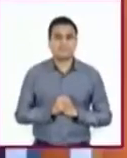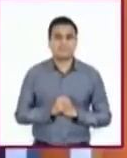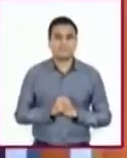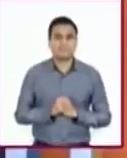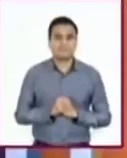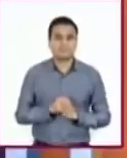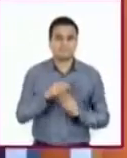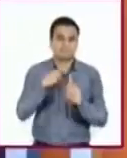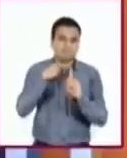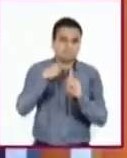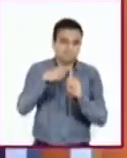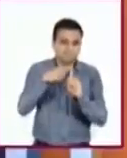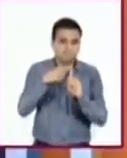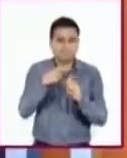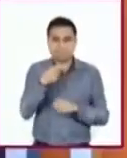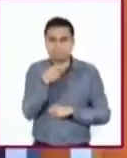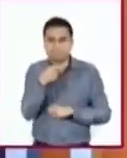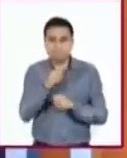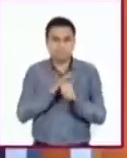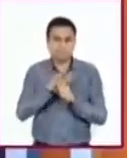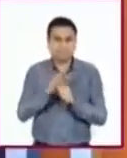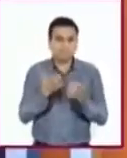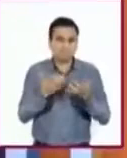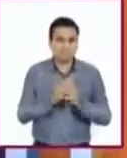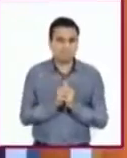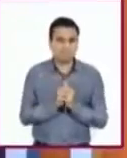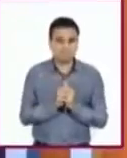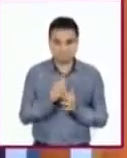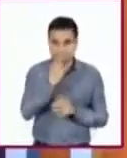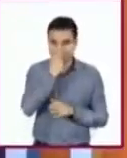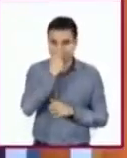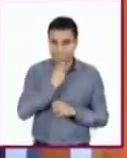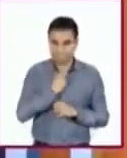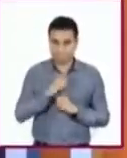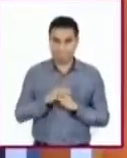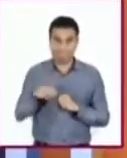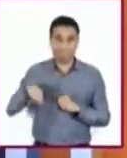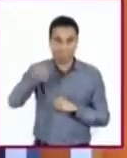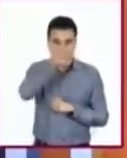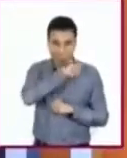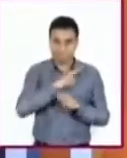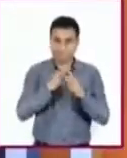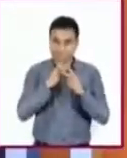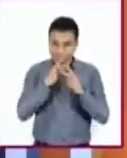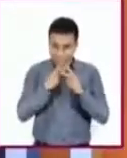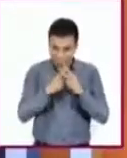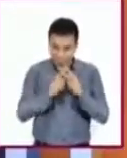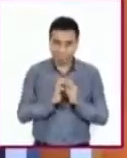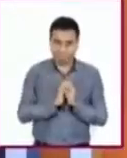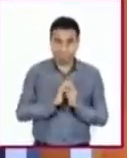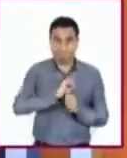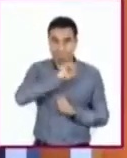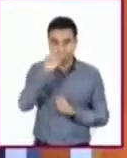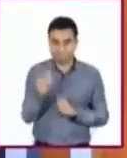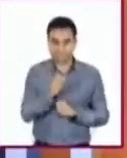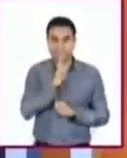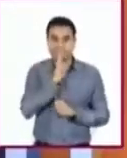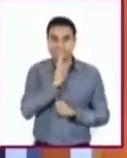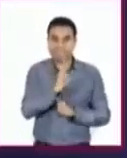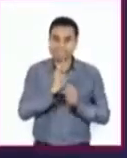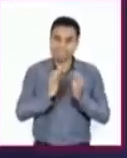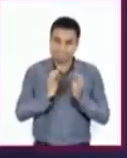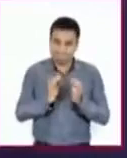sería positiva y cuál negativa? En casa, realicen las operaciones para validar sus